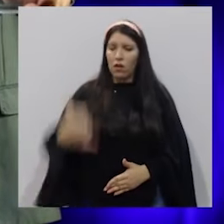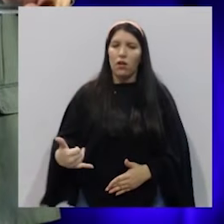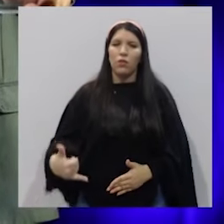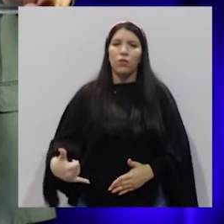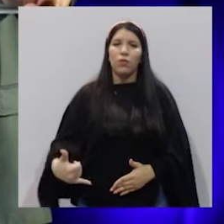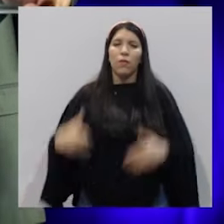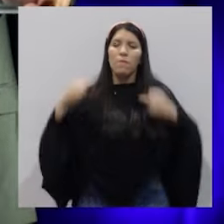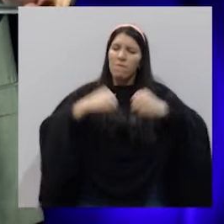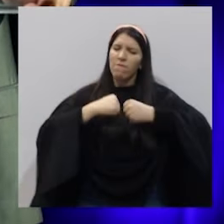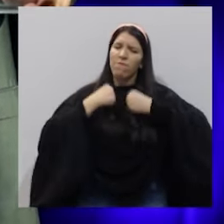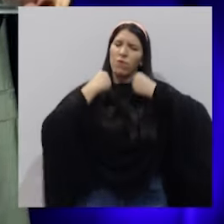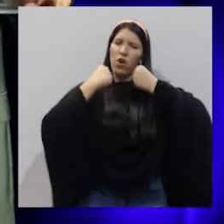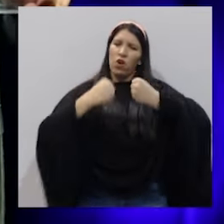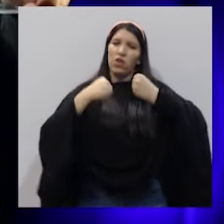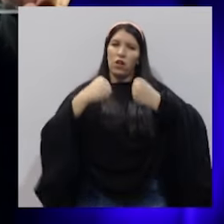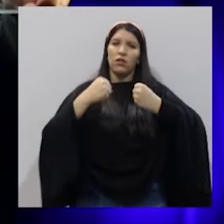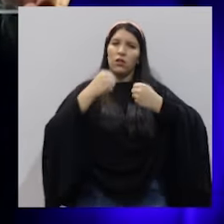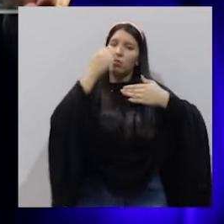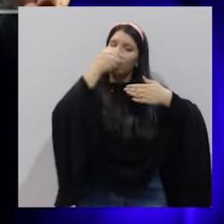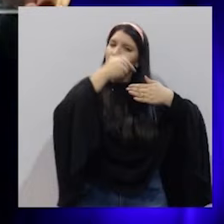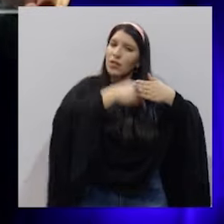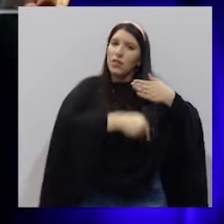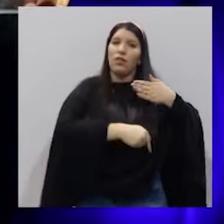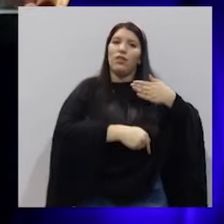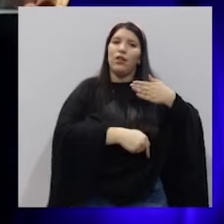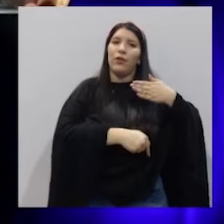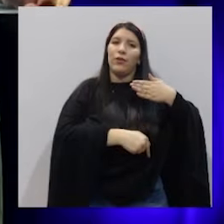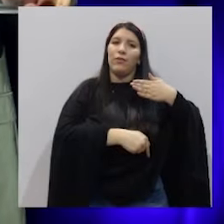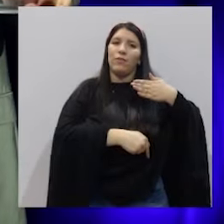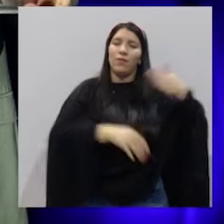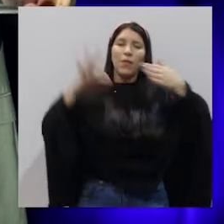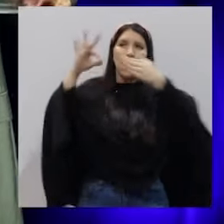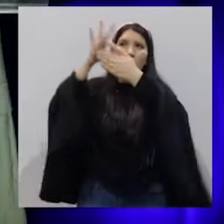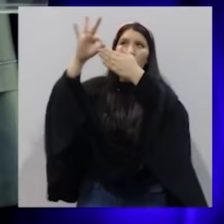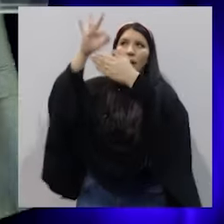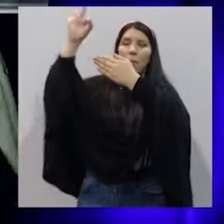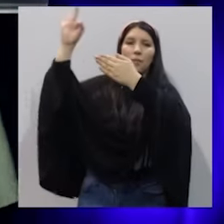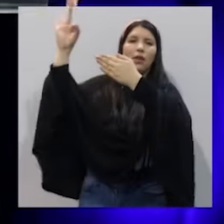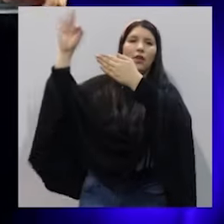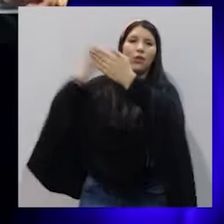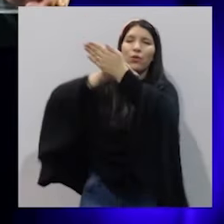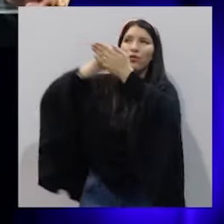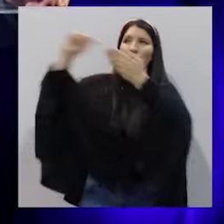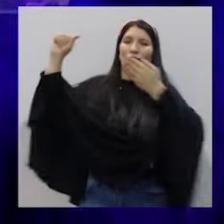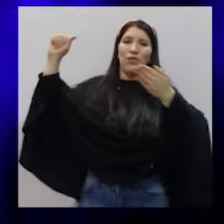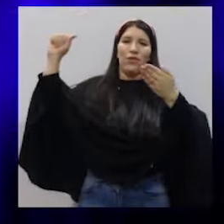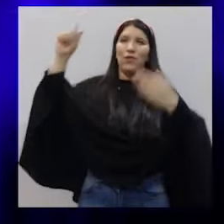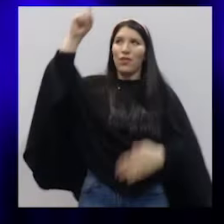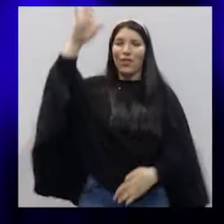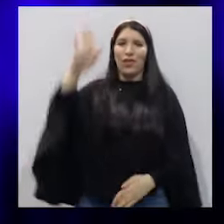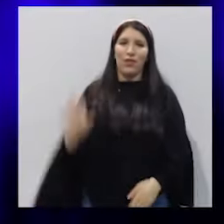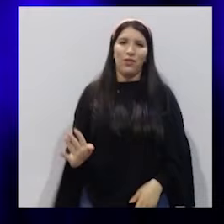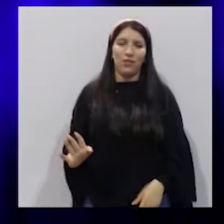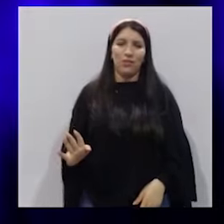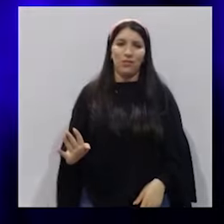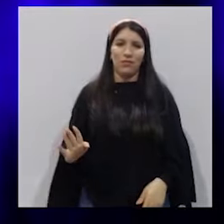por medio de que por medio de su espíritu santo maravilloso espíritu santo los